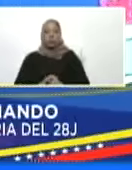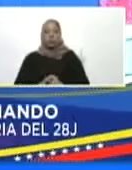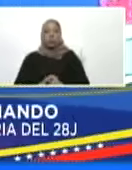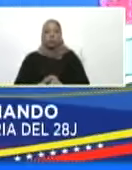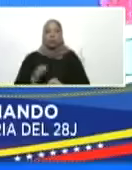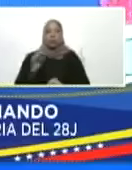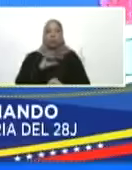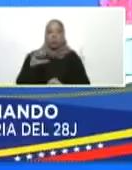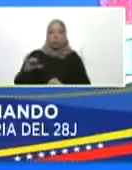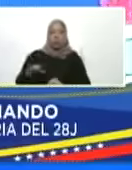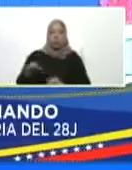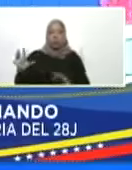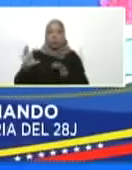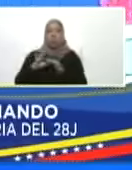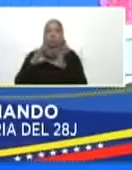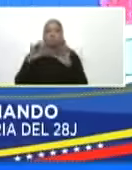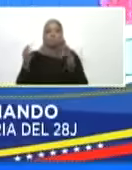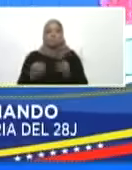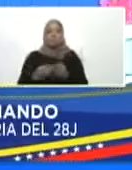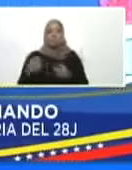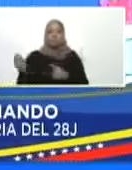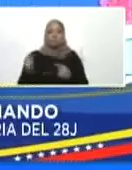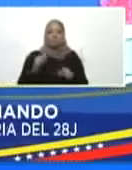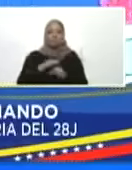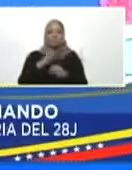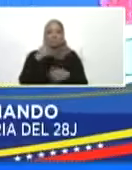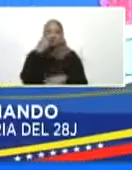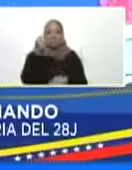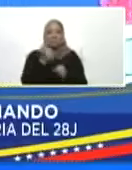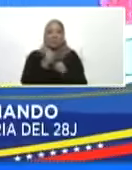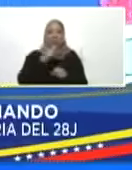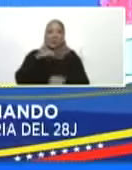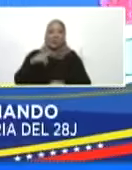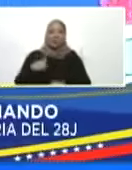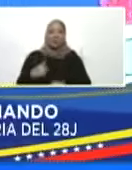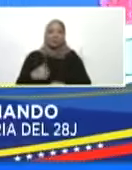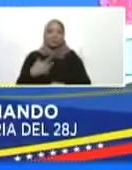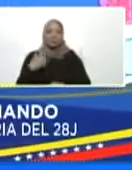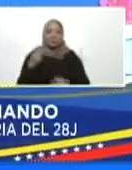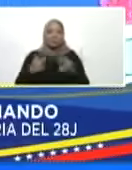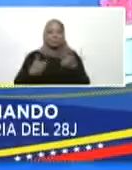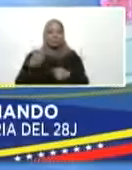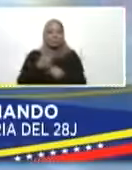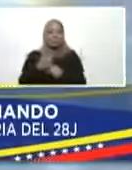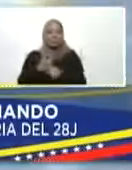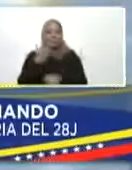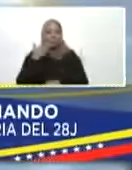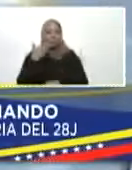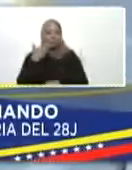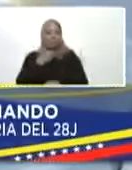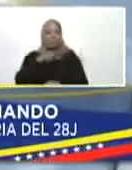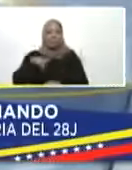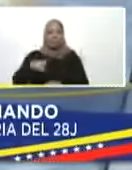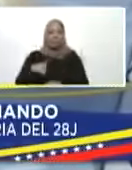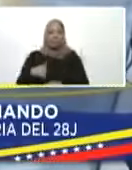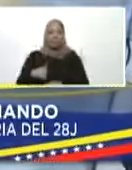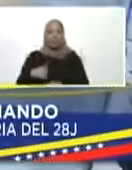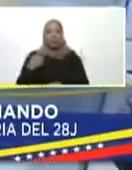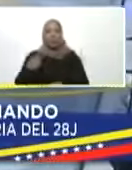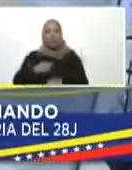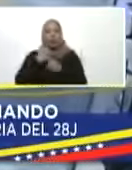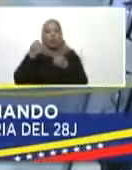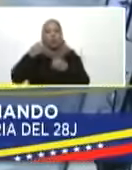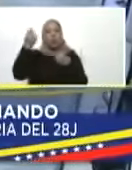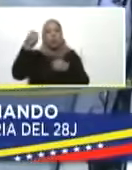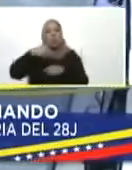Somos los campeones mundiales del diálogo, del entendimiento, del consenso, y debemos demostrarlo. Esto tiene que ser una